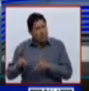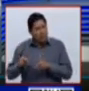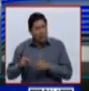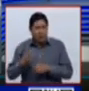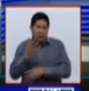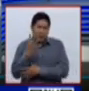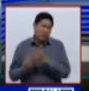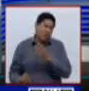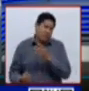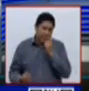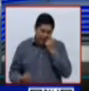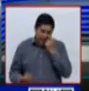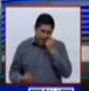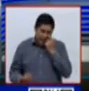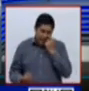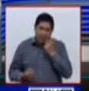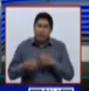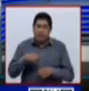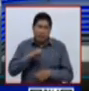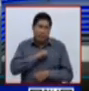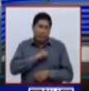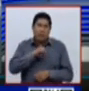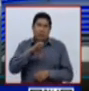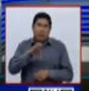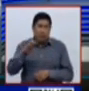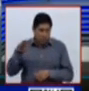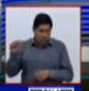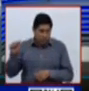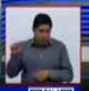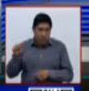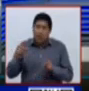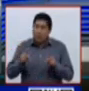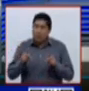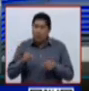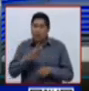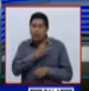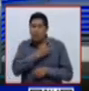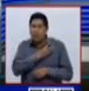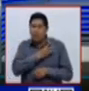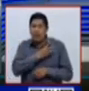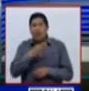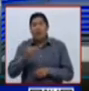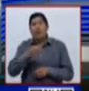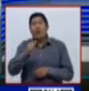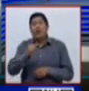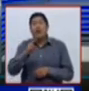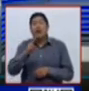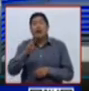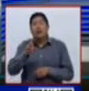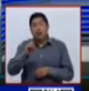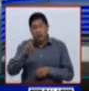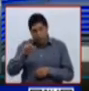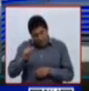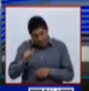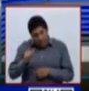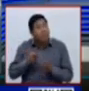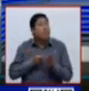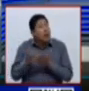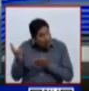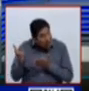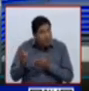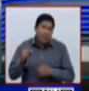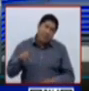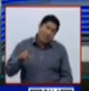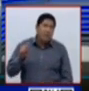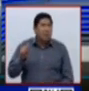agotaron. Hay que ser sinceros. En Cochabamba, los hinchas son de Wilstermann y de Aurora. Ahí los cochabaminos me van a decir la verdad. De Palma Flor